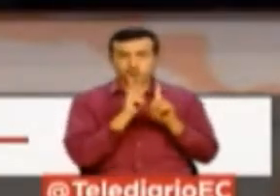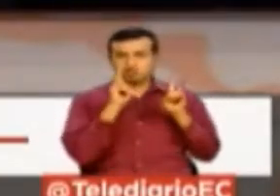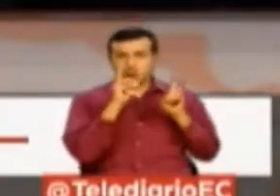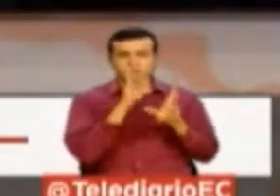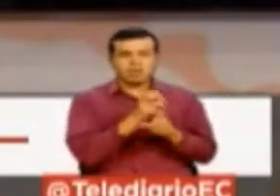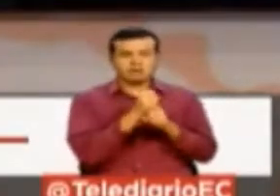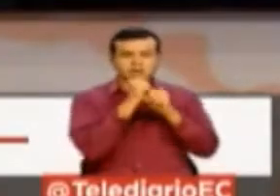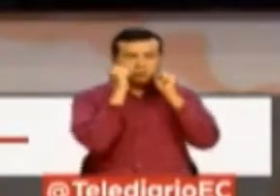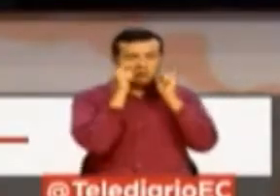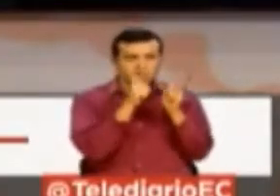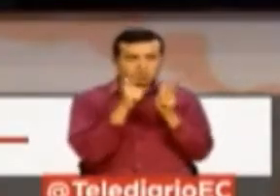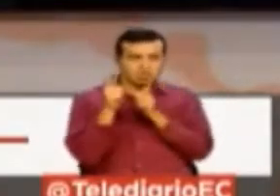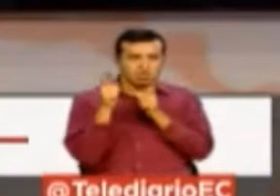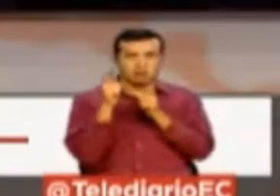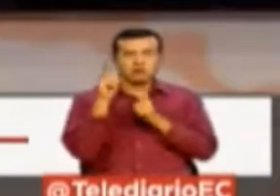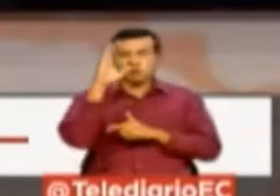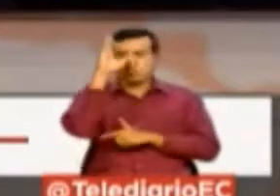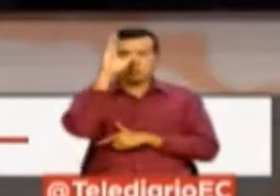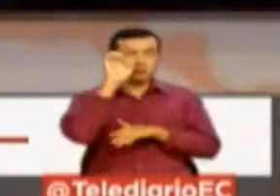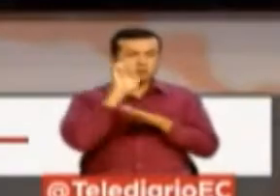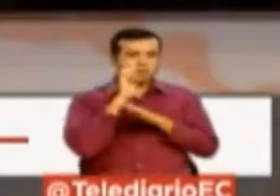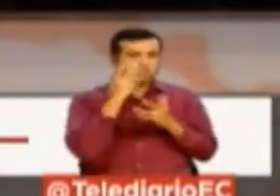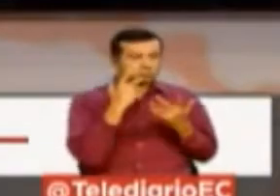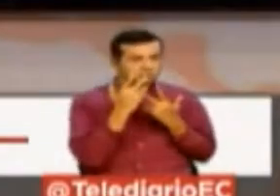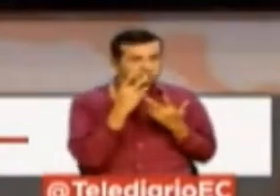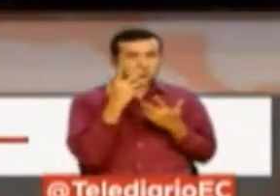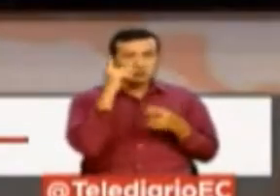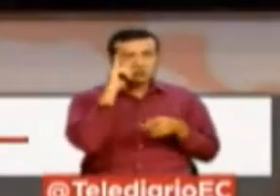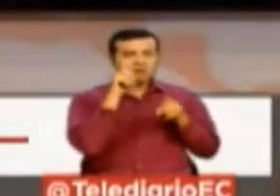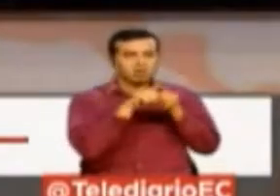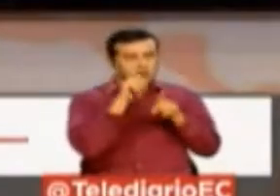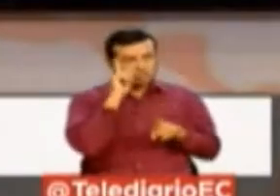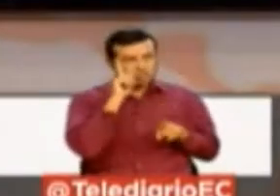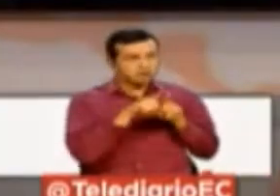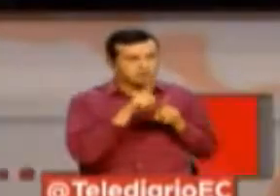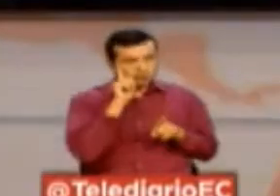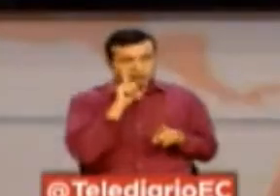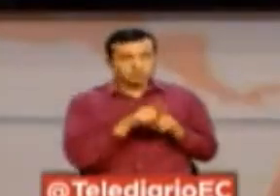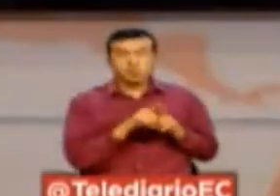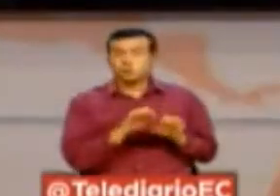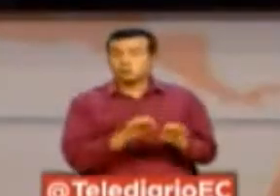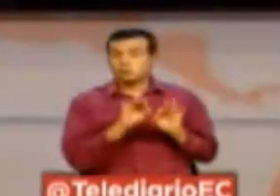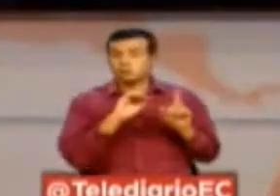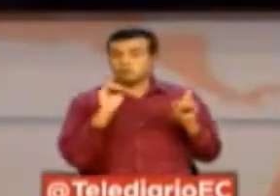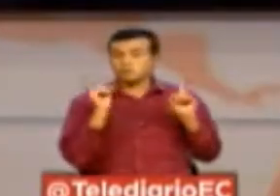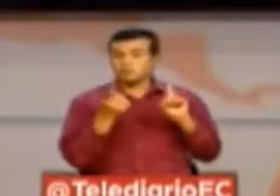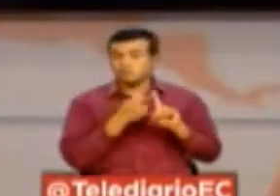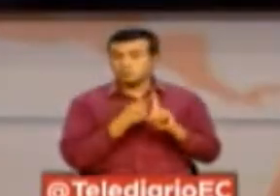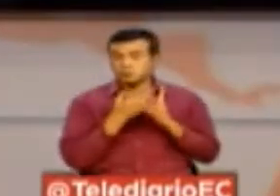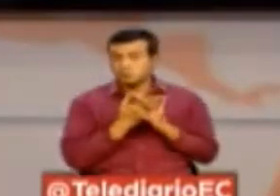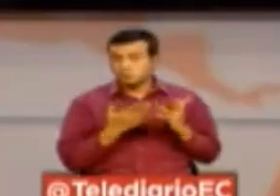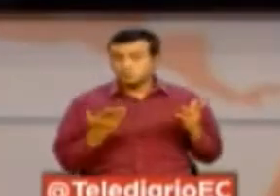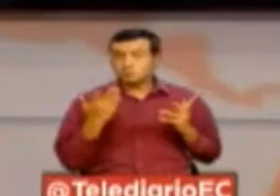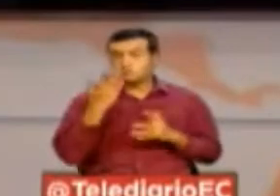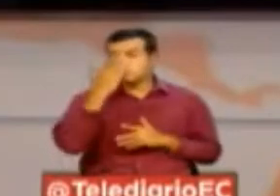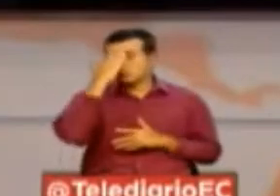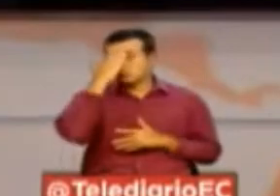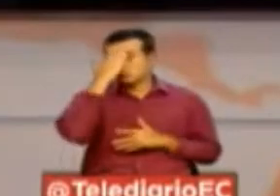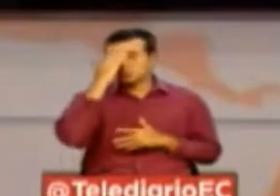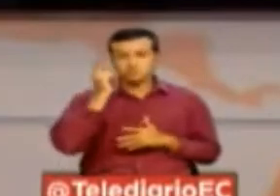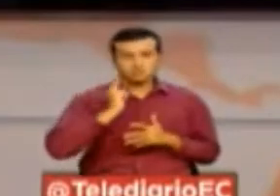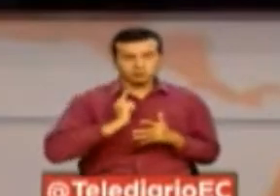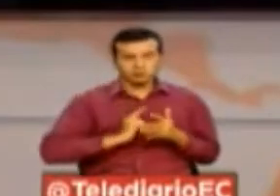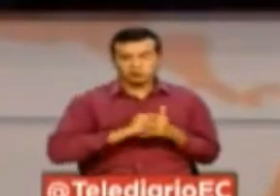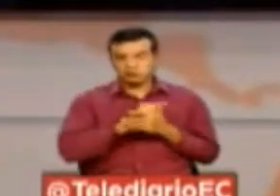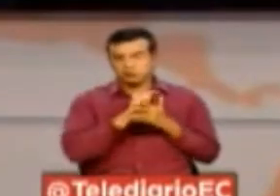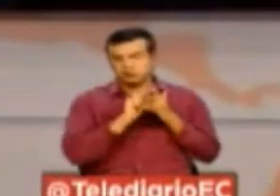seguridad con las autoridades colombianas se alcanzaron ciertos compromisos muy importantes primero el conocer a detalle